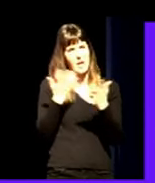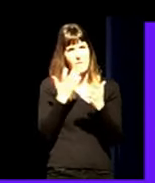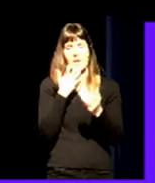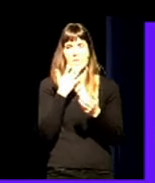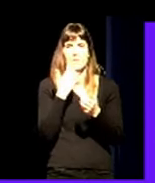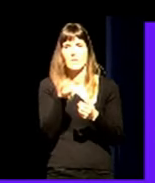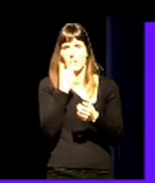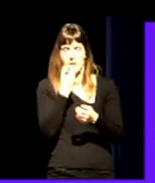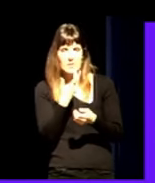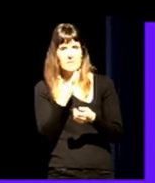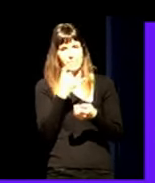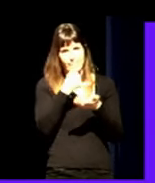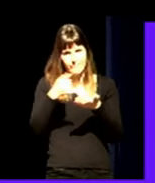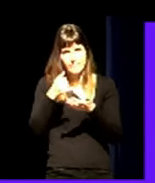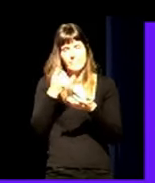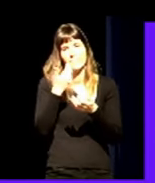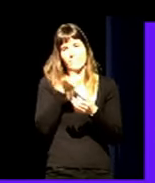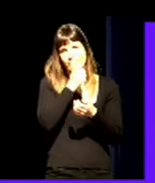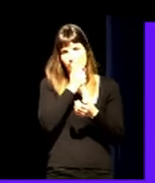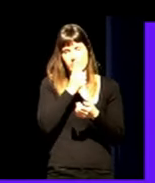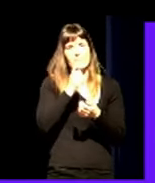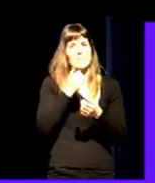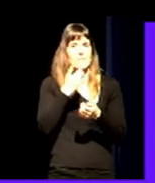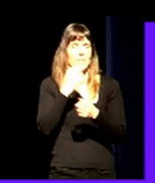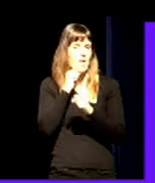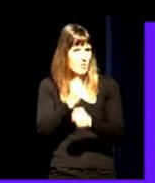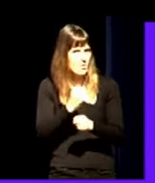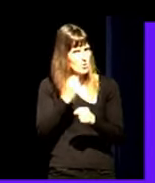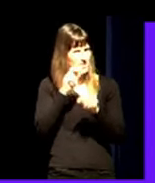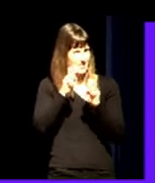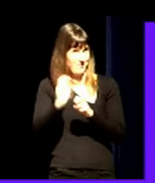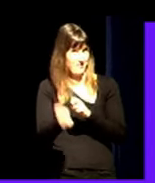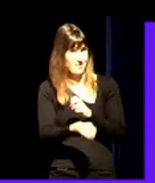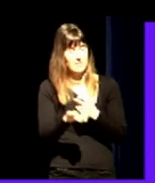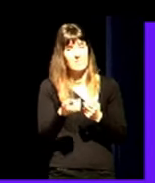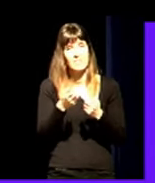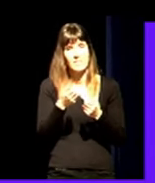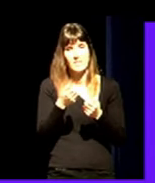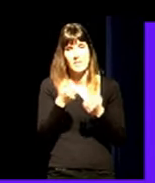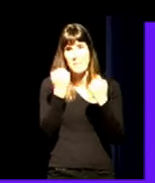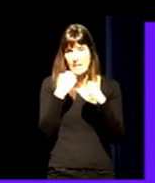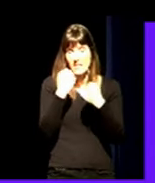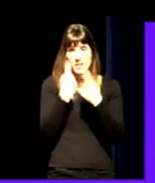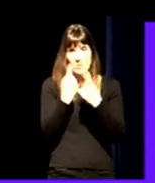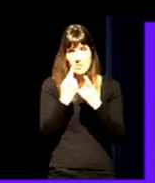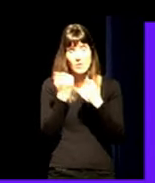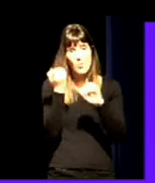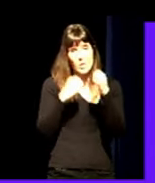de sustancias, como el tema de adicciones a determinadas prácticas,